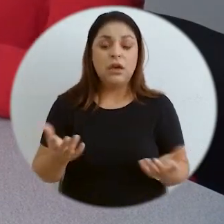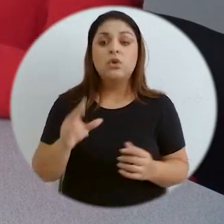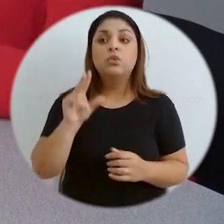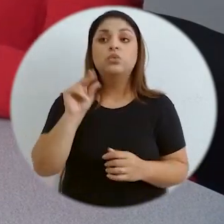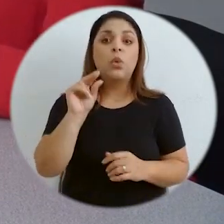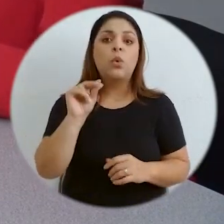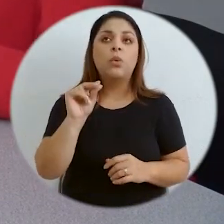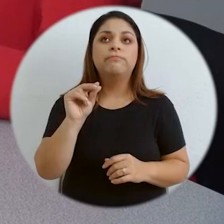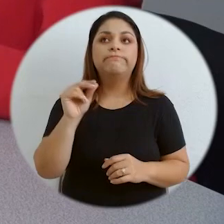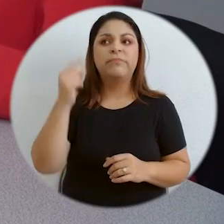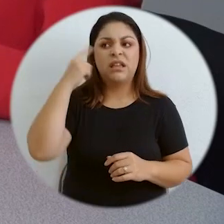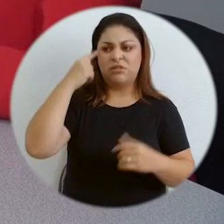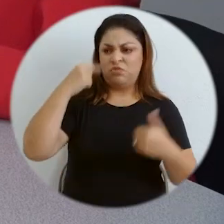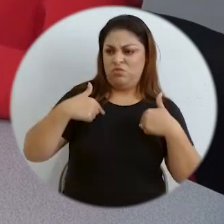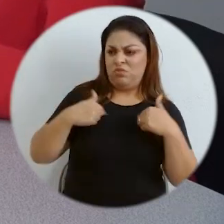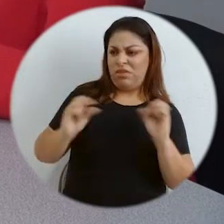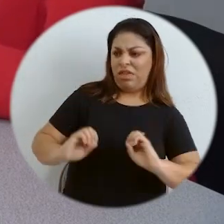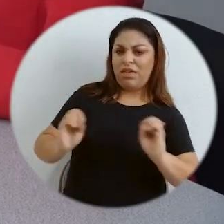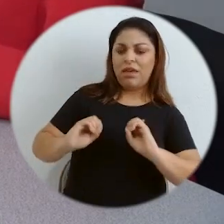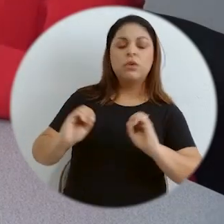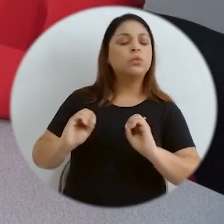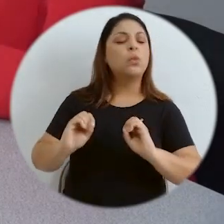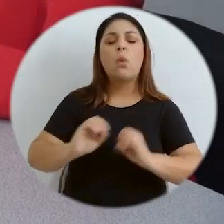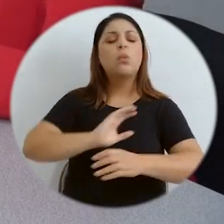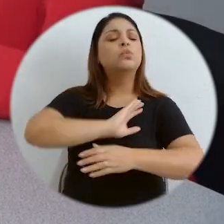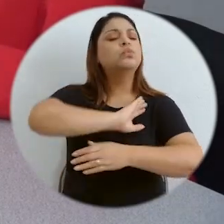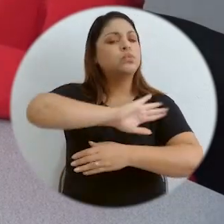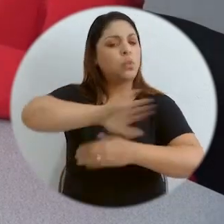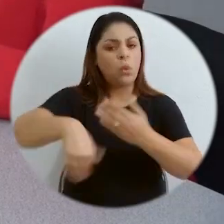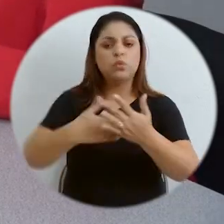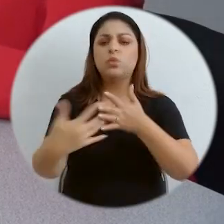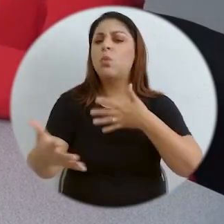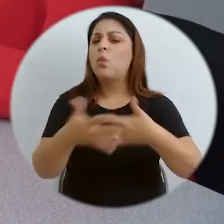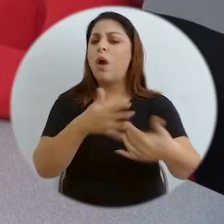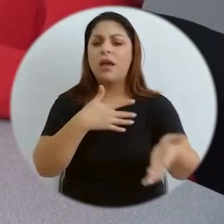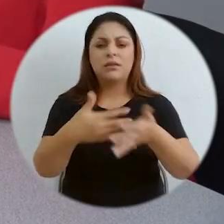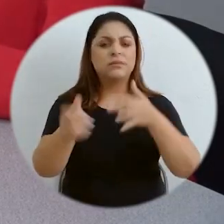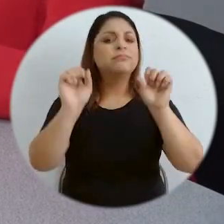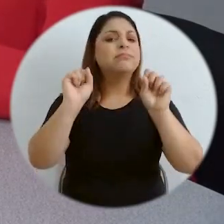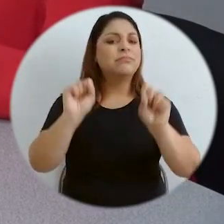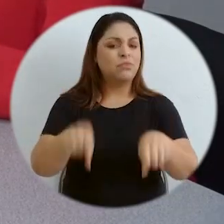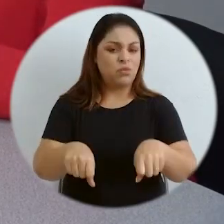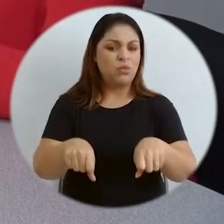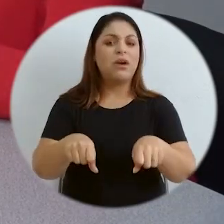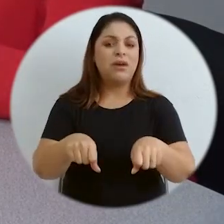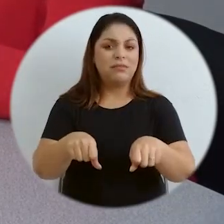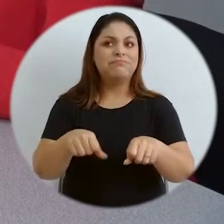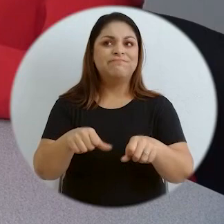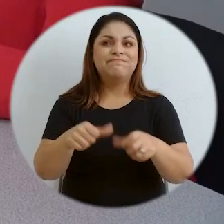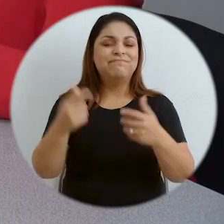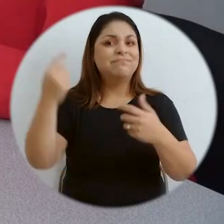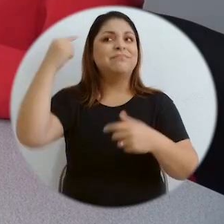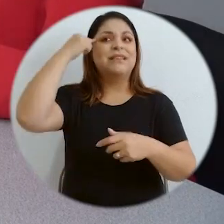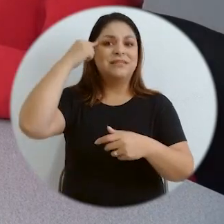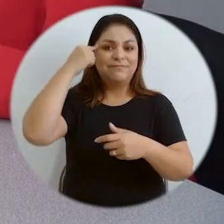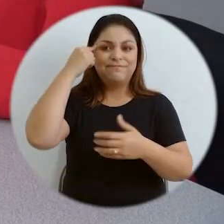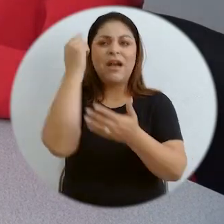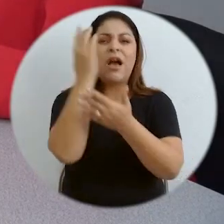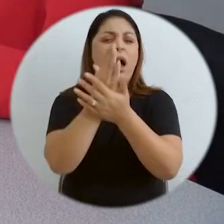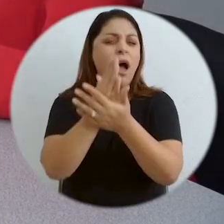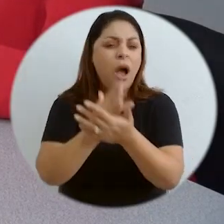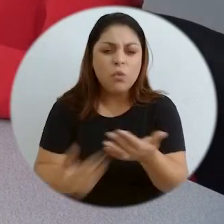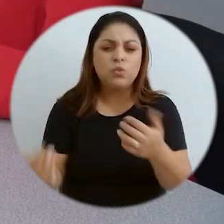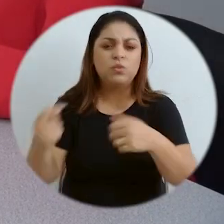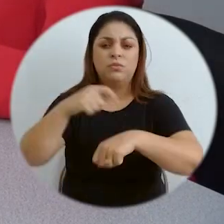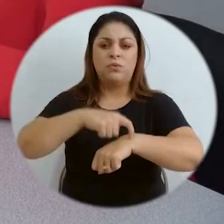¿verdad?, no es que no tenga que ver conmigo, no. De alguna forma todos podemos estar implicados, o puede ser que en algún momento Cuentas